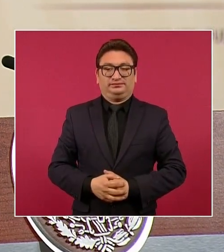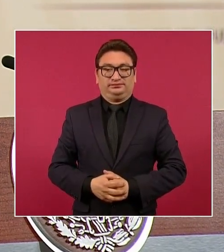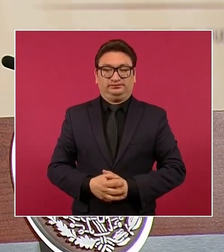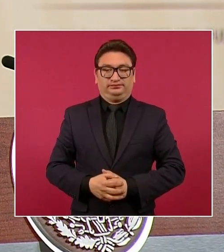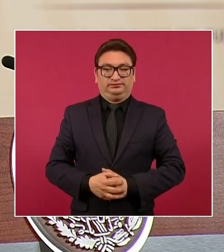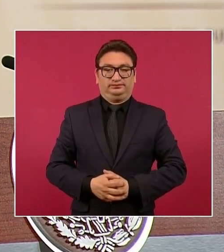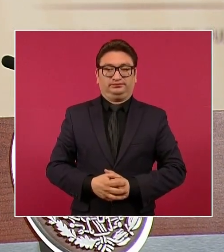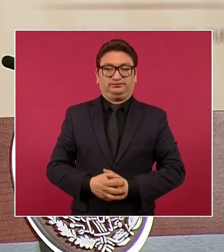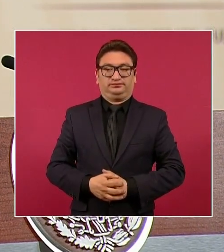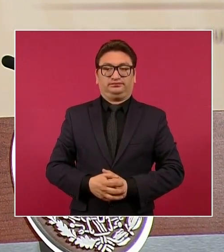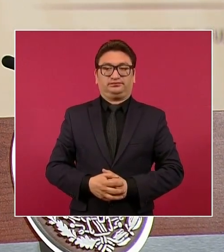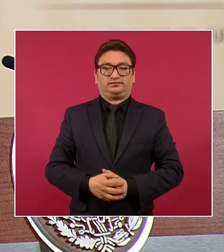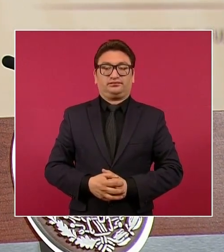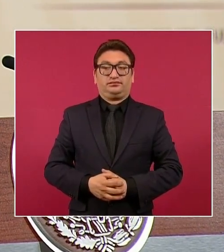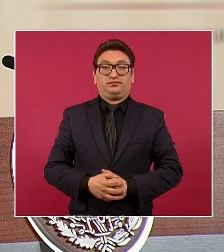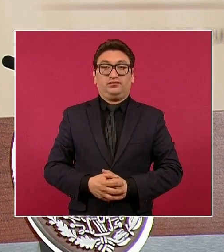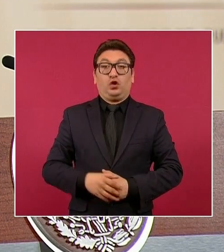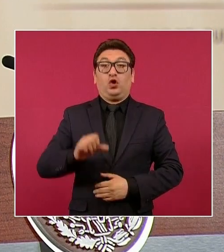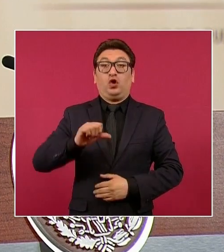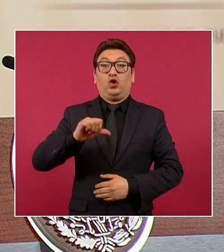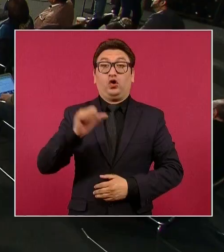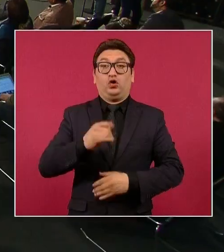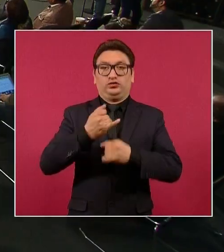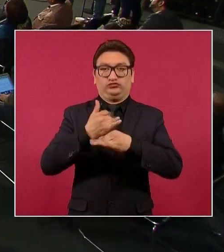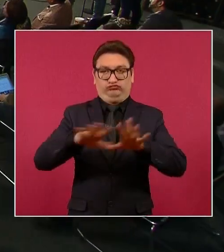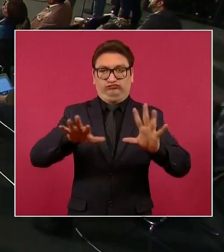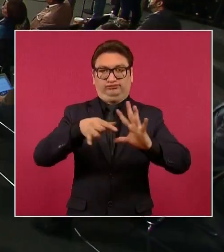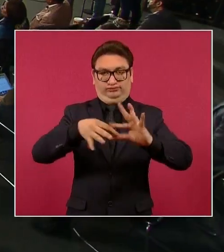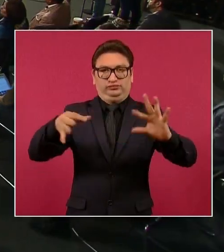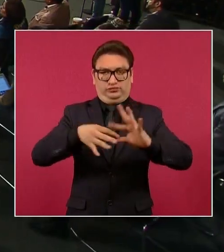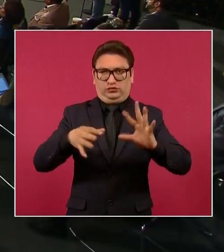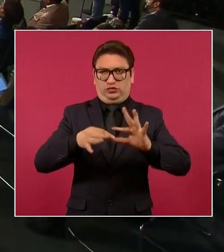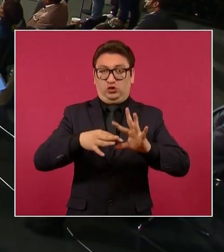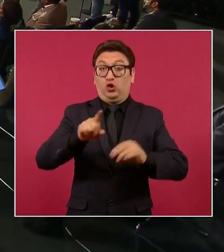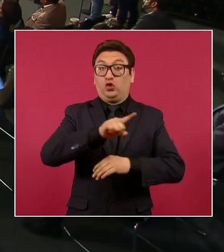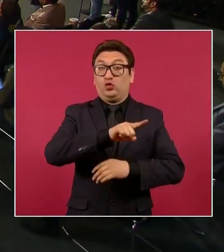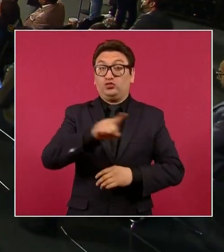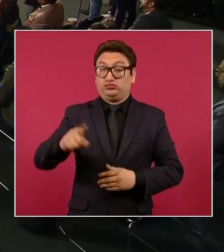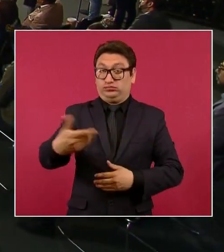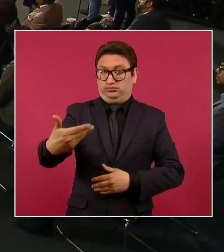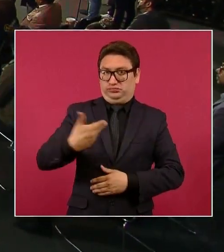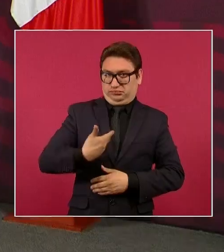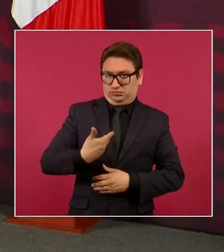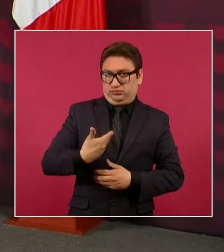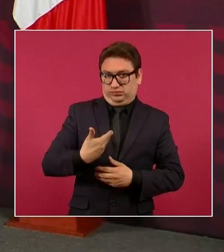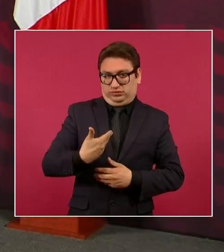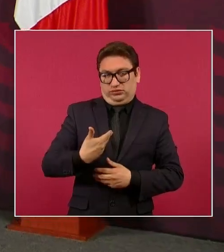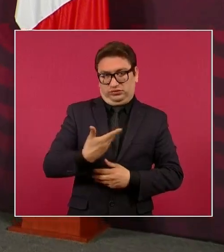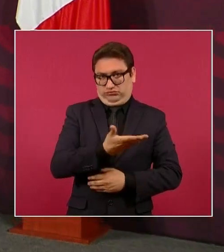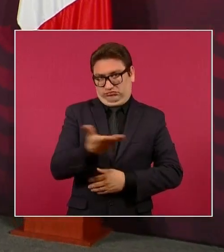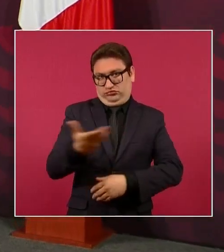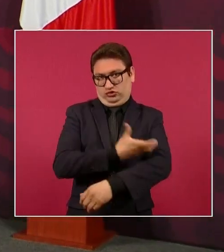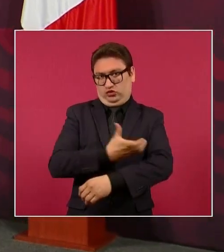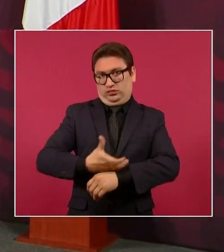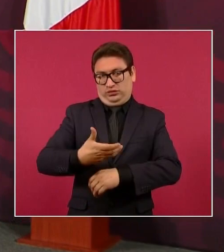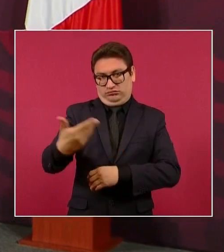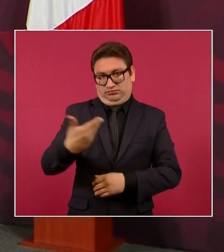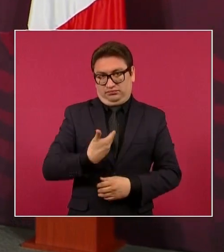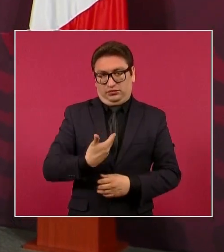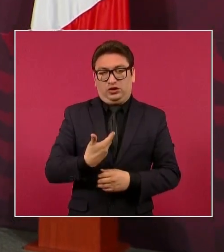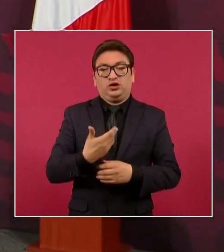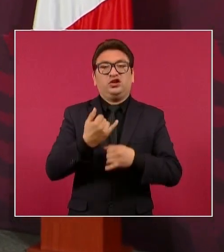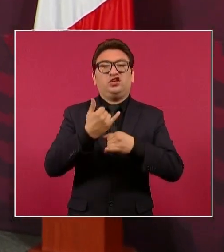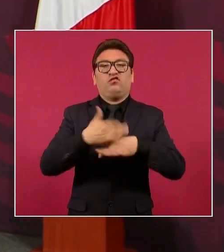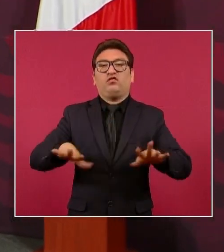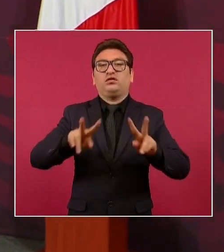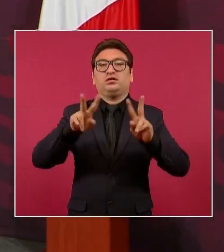Vamos a informar. Pidieron ustedes, compañeros de ustedes, que se